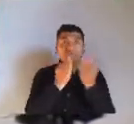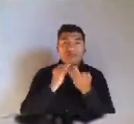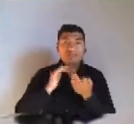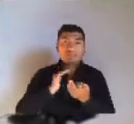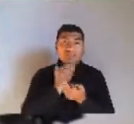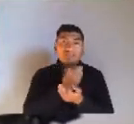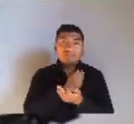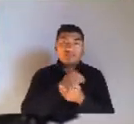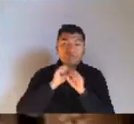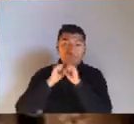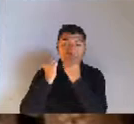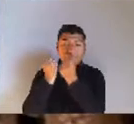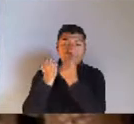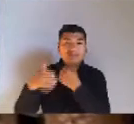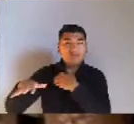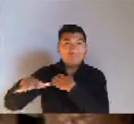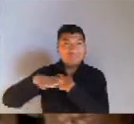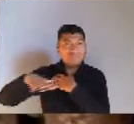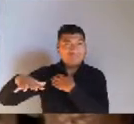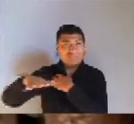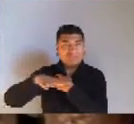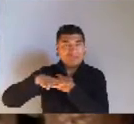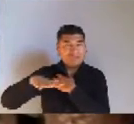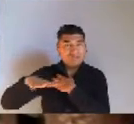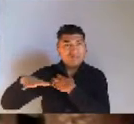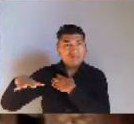nuestra sociedad.